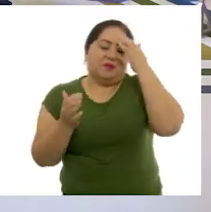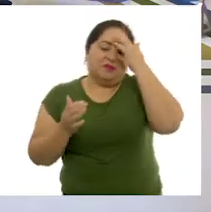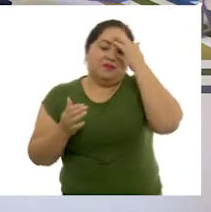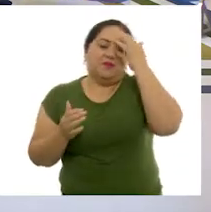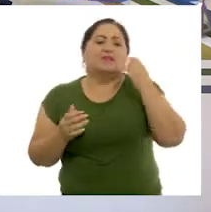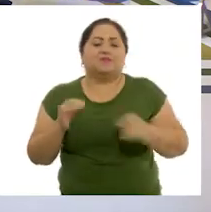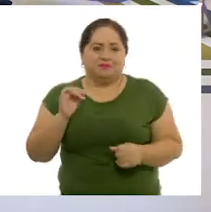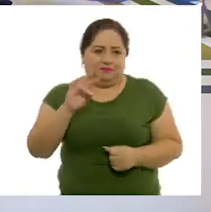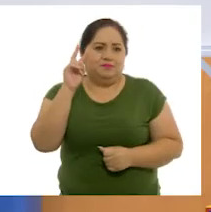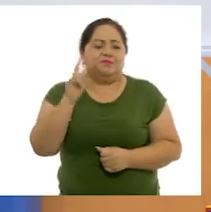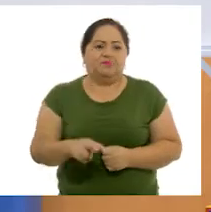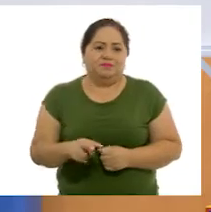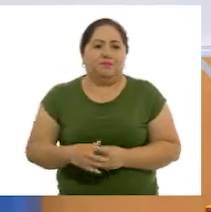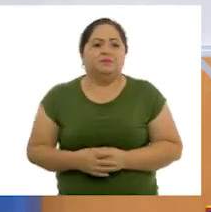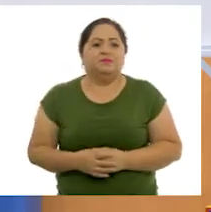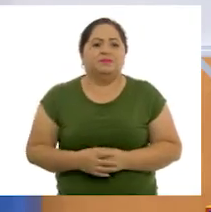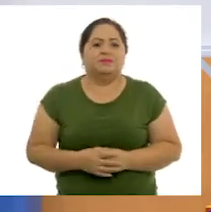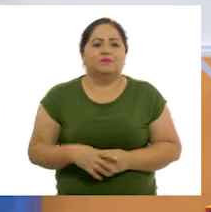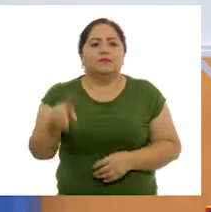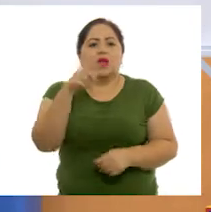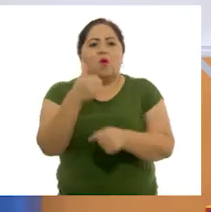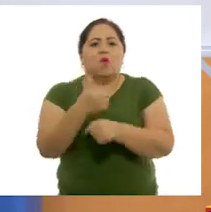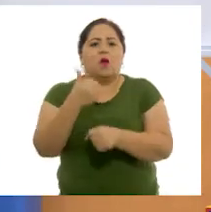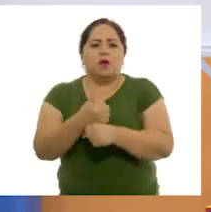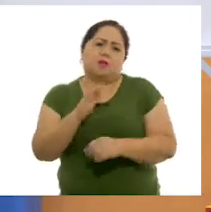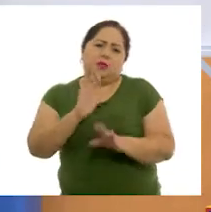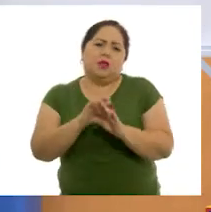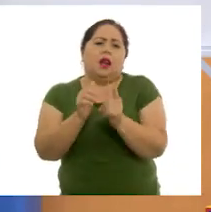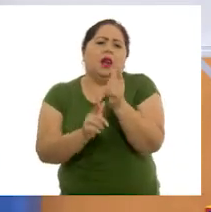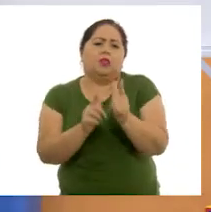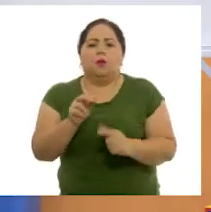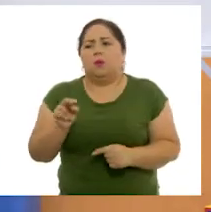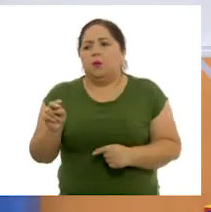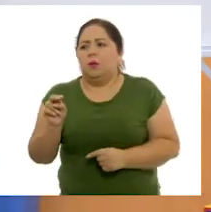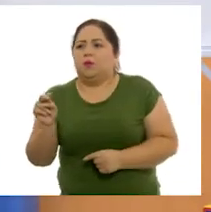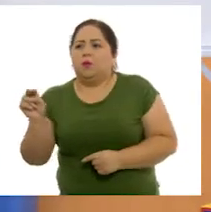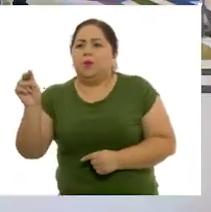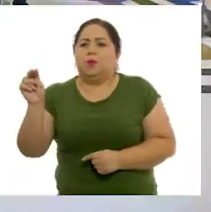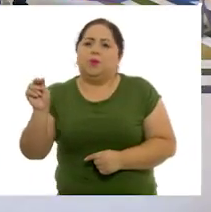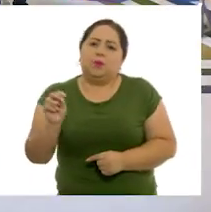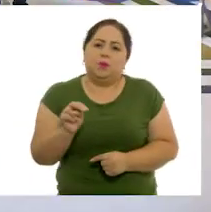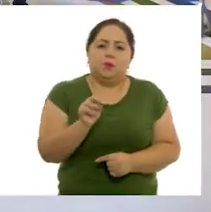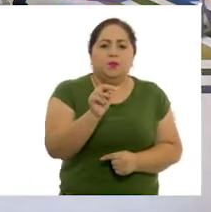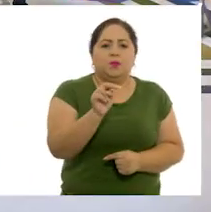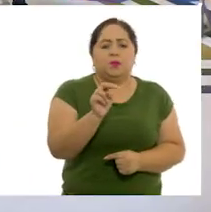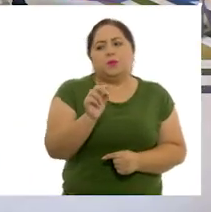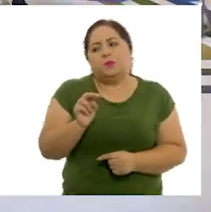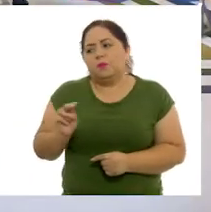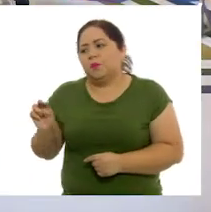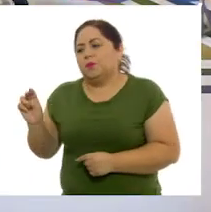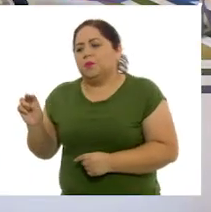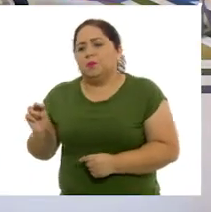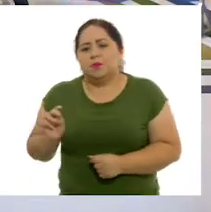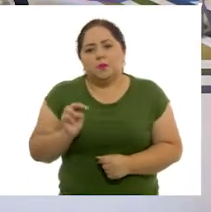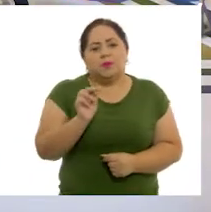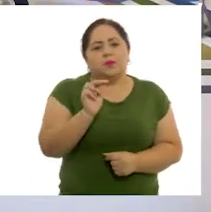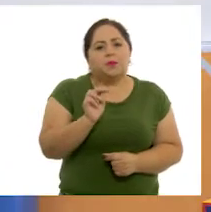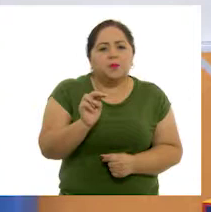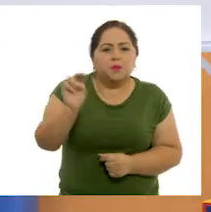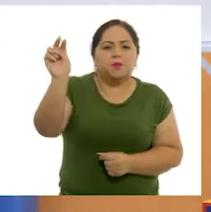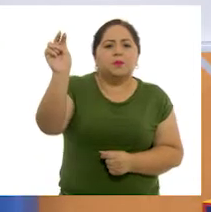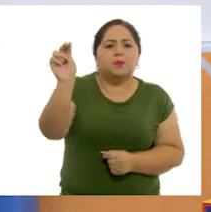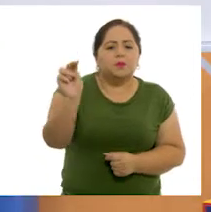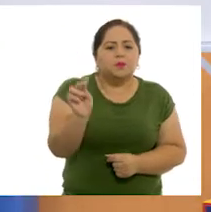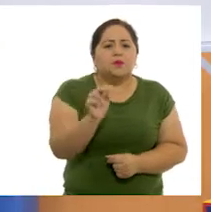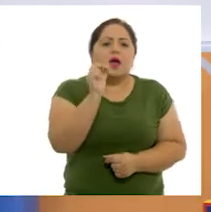un lado, para otro, ¿verdad? Y exacto. La de abuelita, ¿te parece bien esta del vaivén? Sí, la abuelita se puede porque mover de repente así. Yo veo que mi abuelita